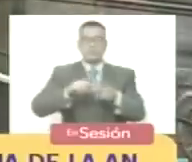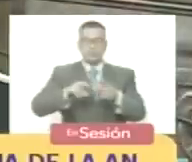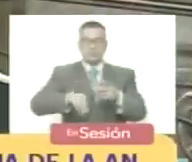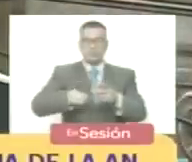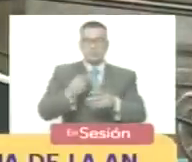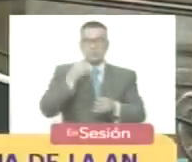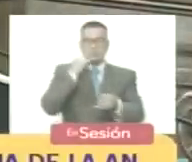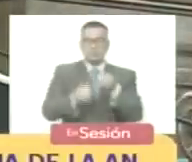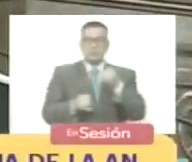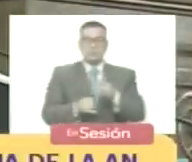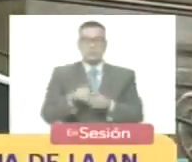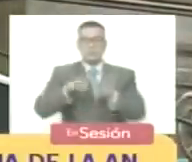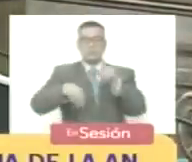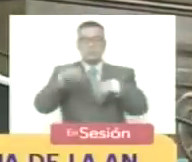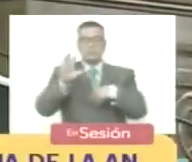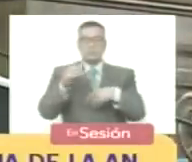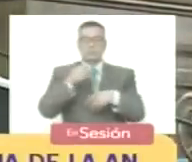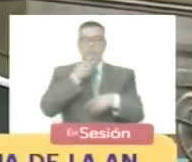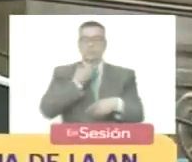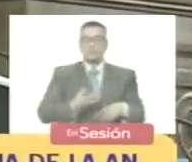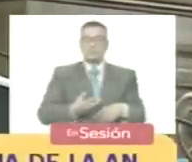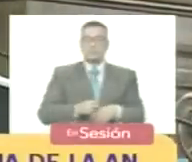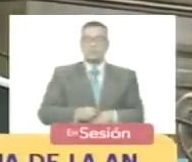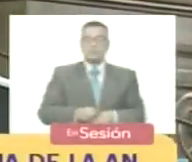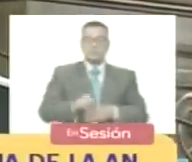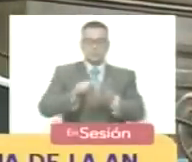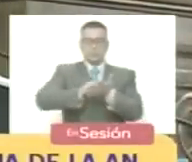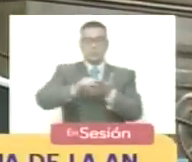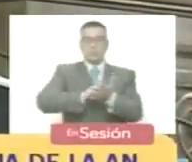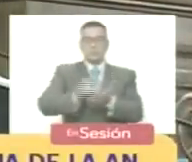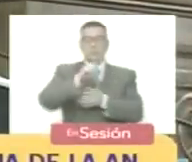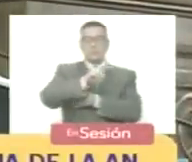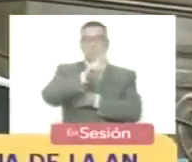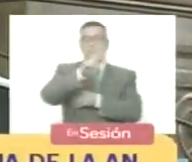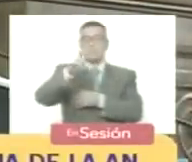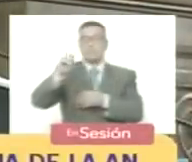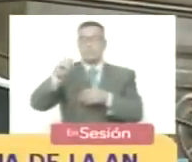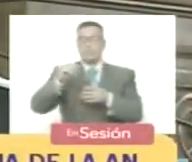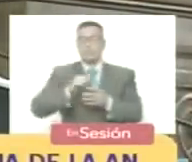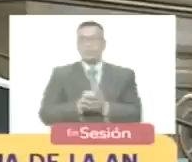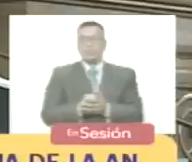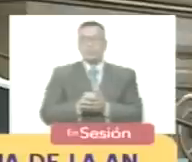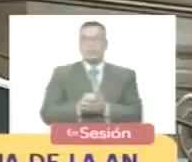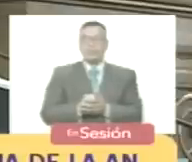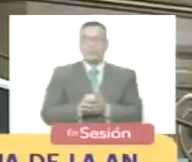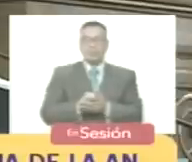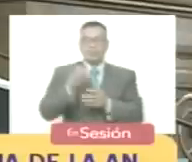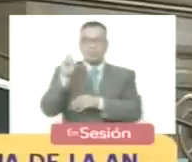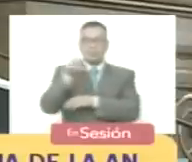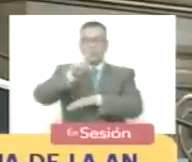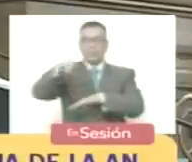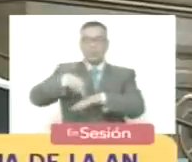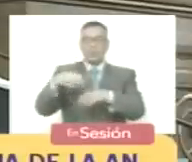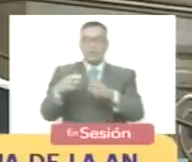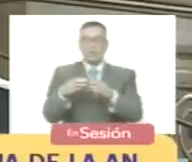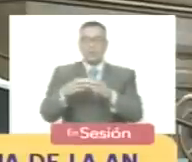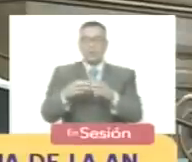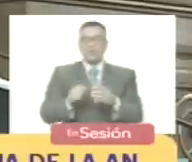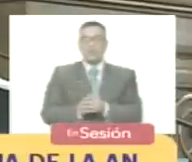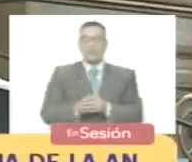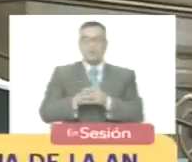y terminará el 15 de diciembre. Artículo 220. La Asamblea Nacional se reunirá en